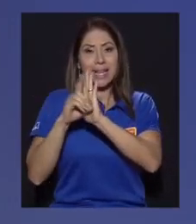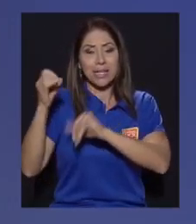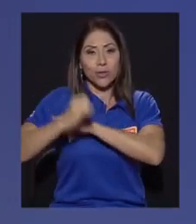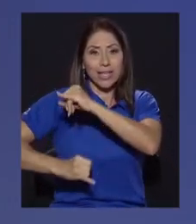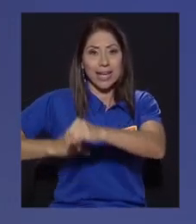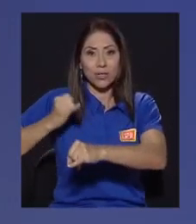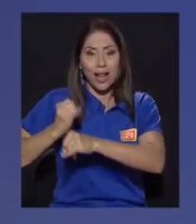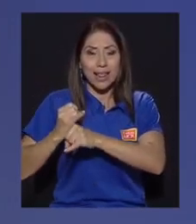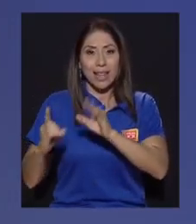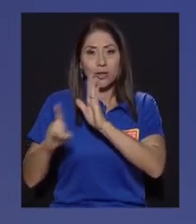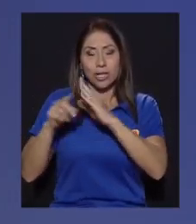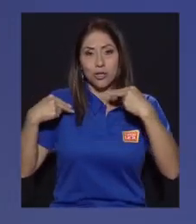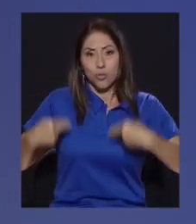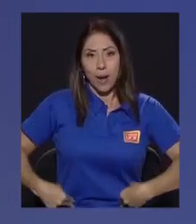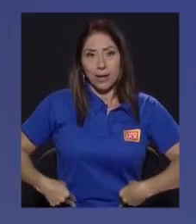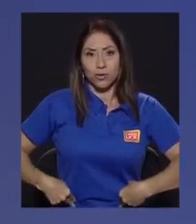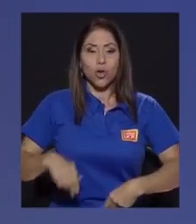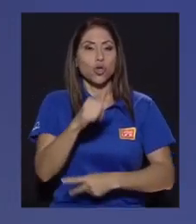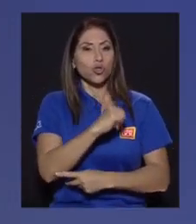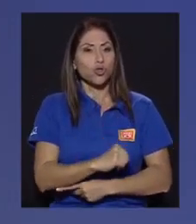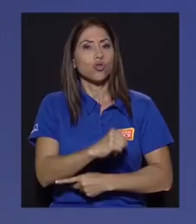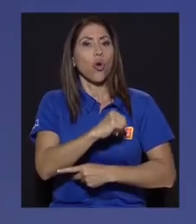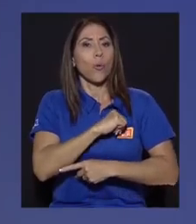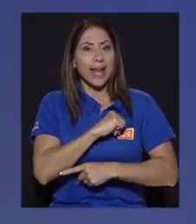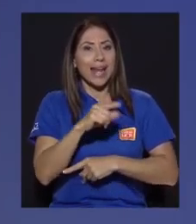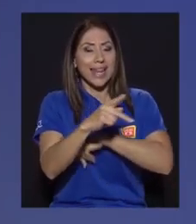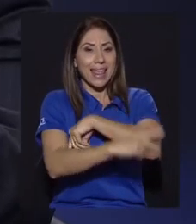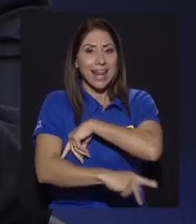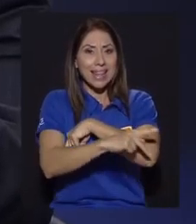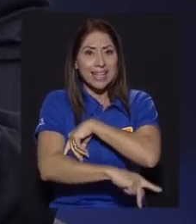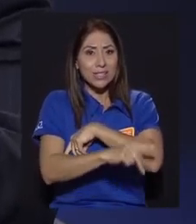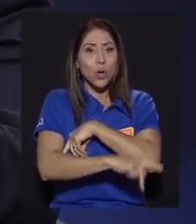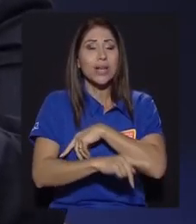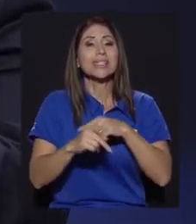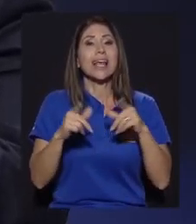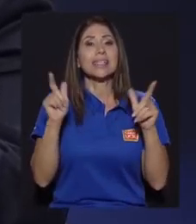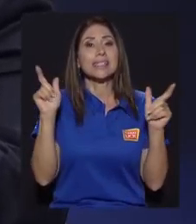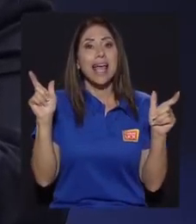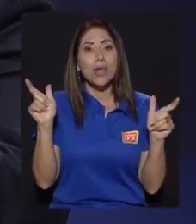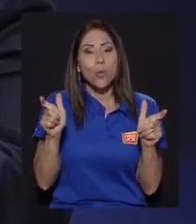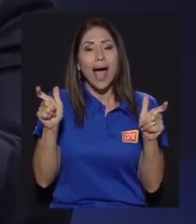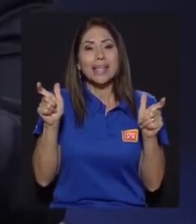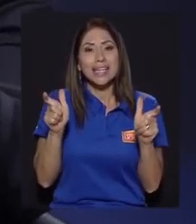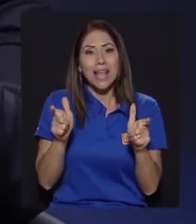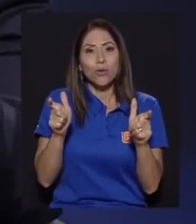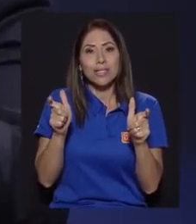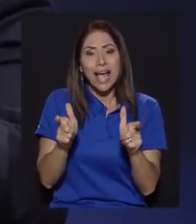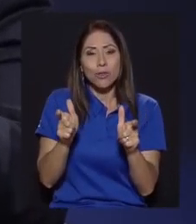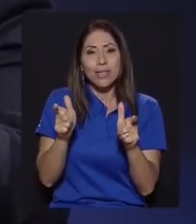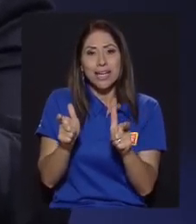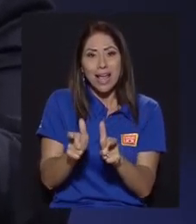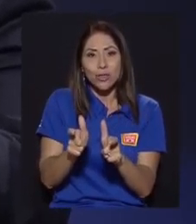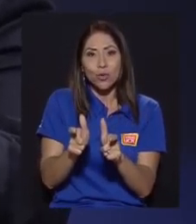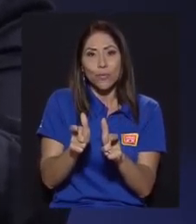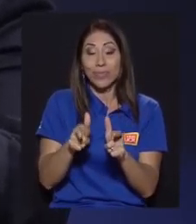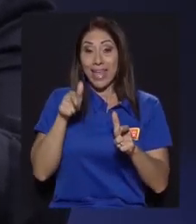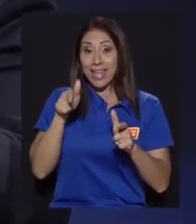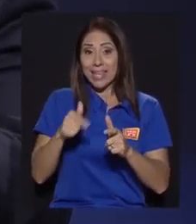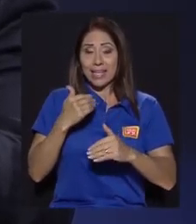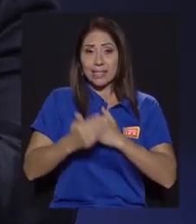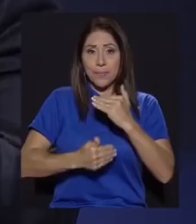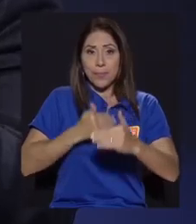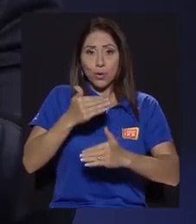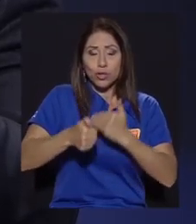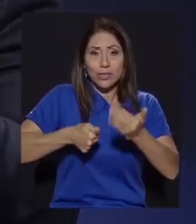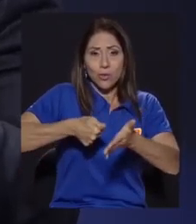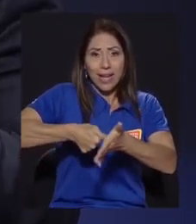la soberanía de las naciones en muchos sentidos y achicando achicando achicando y en este proceso electoral